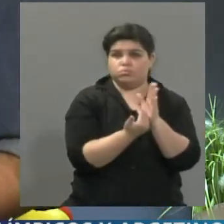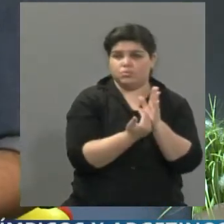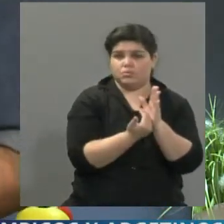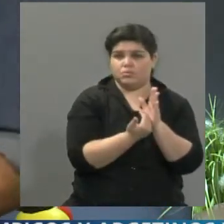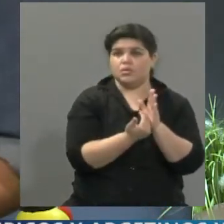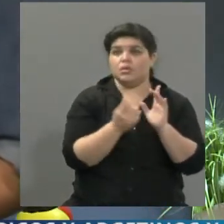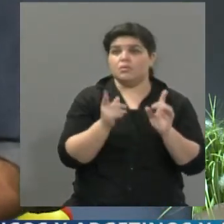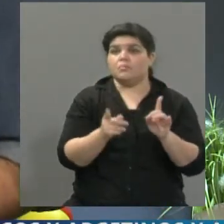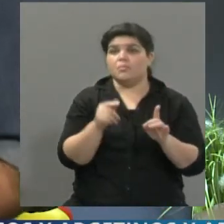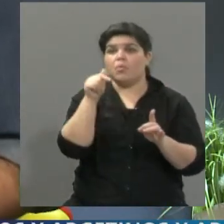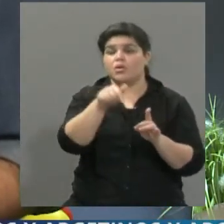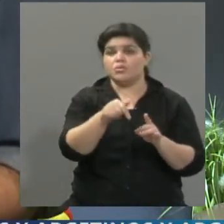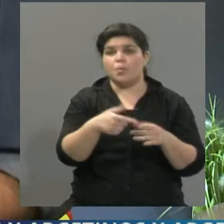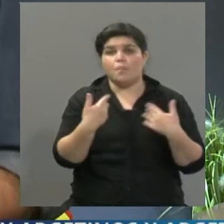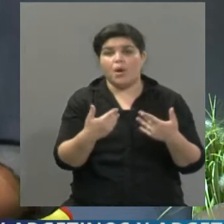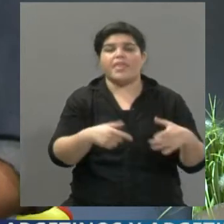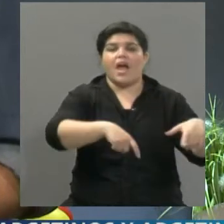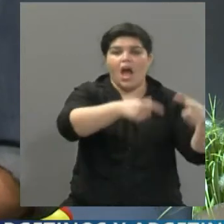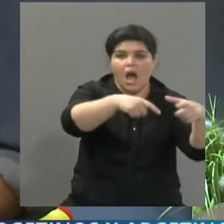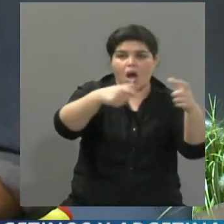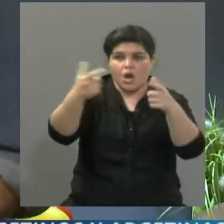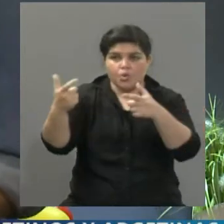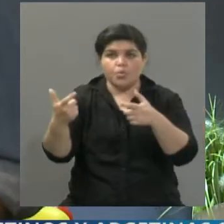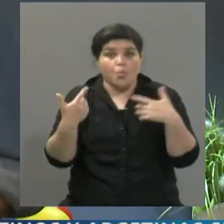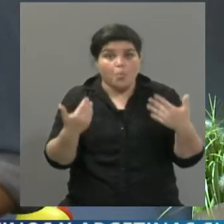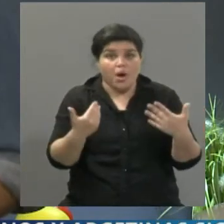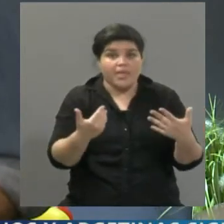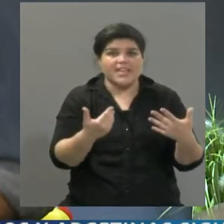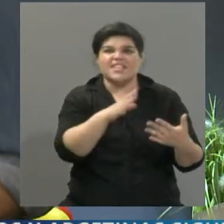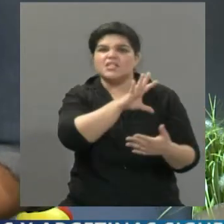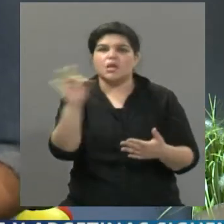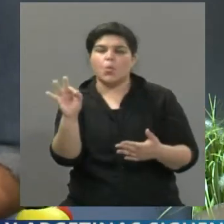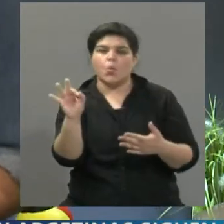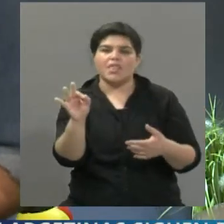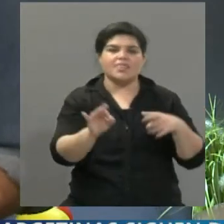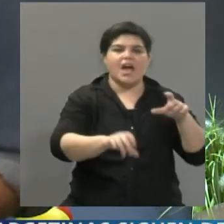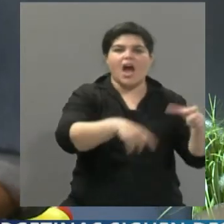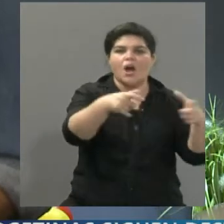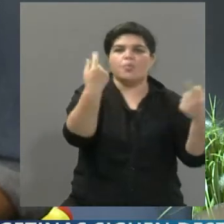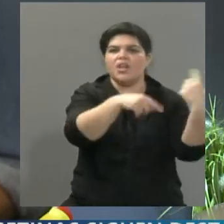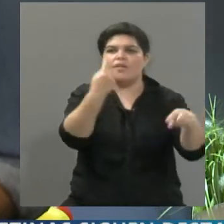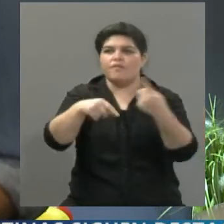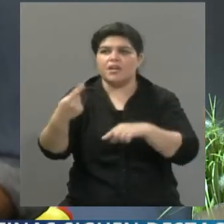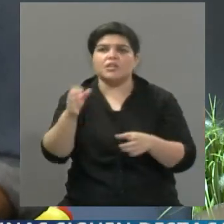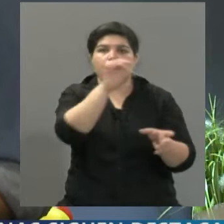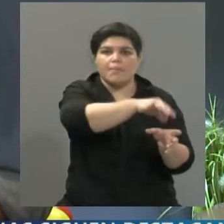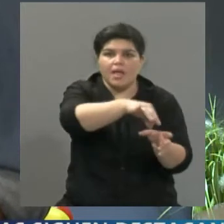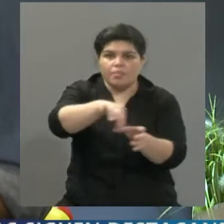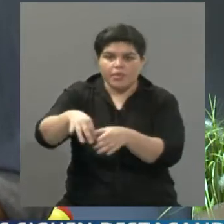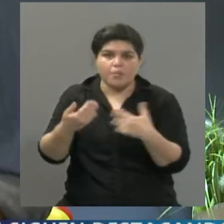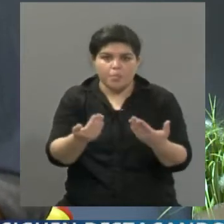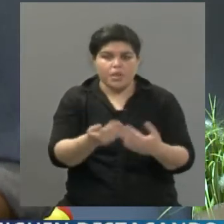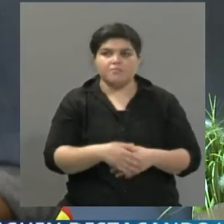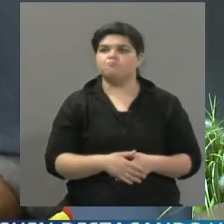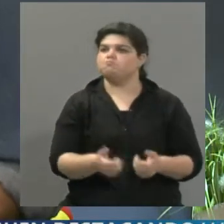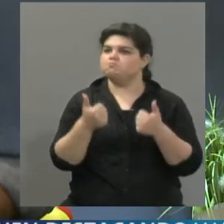el arbolado público que se están usando o que pueden llegar a usarse. Qué bueno. Sí, es una lista bastante amplia. Listo. Muchas gracias, al Sergio. Productor le manda